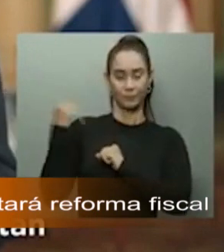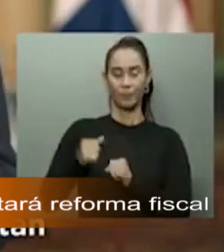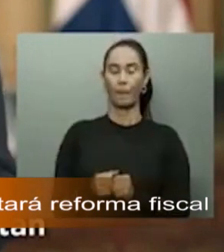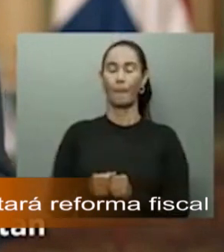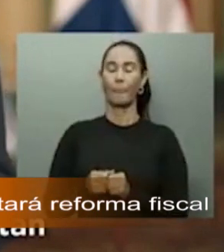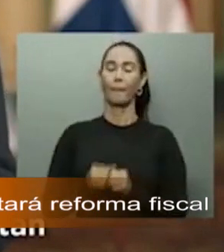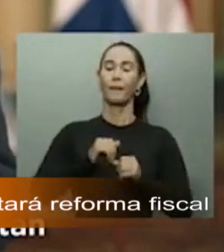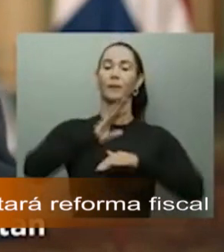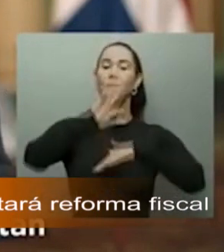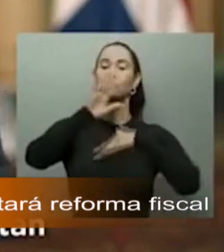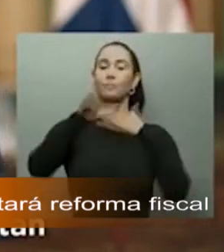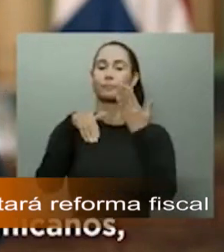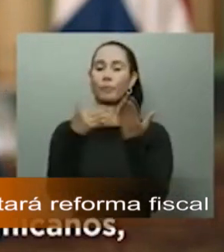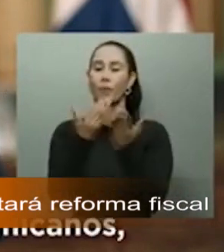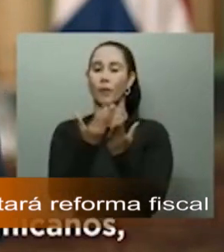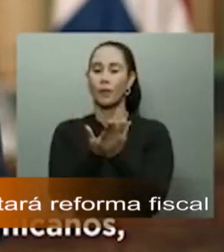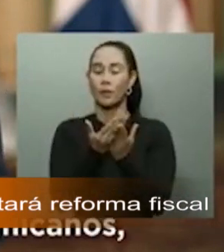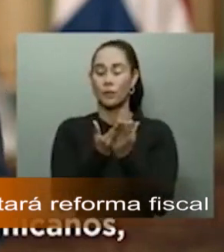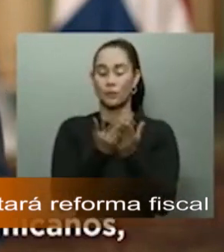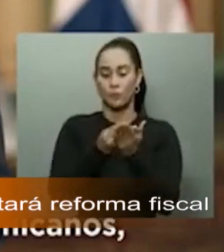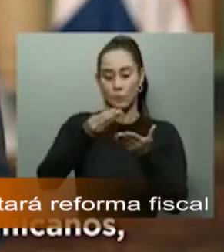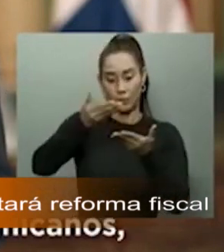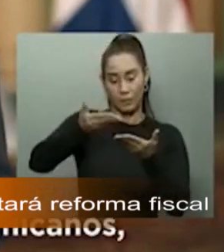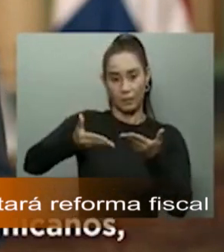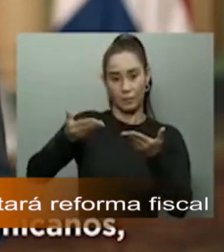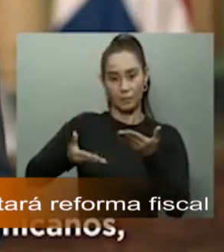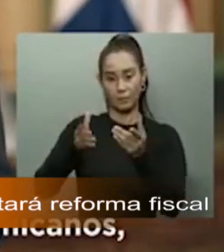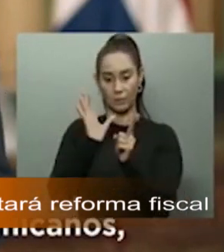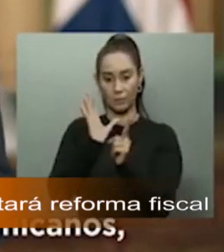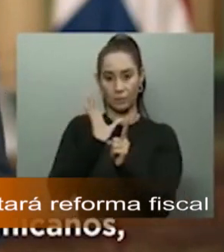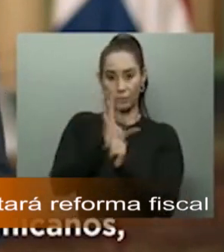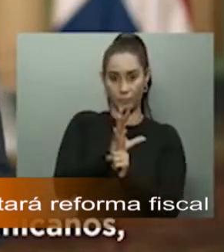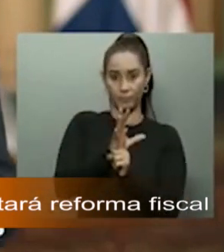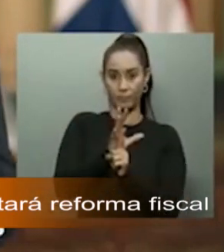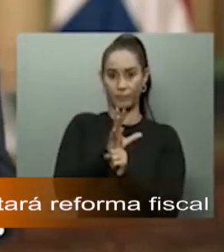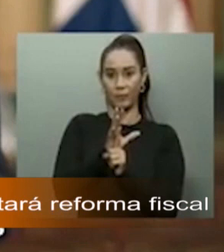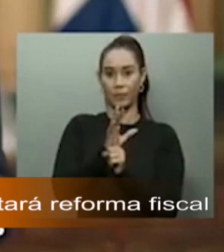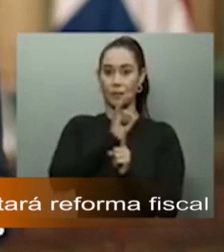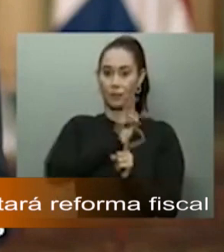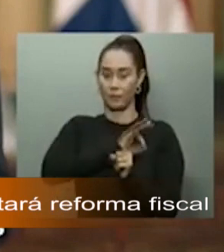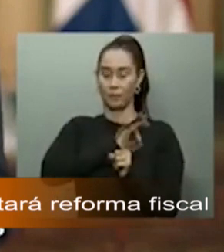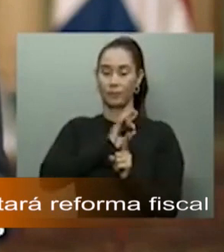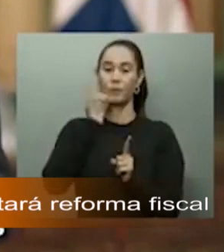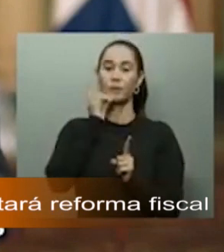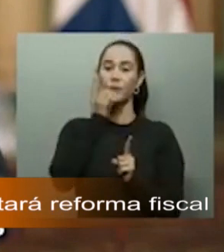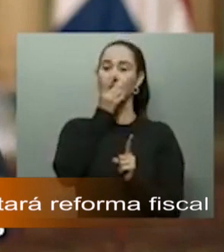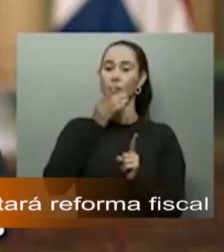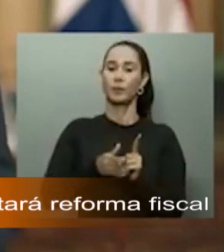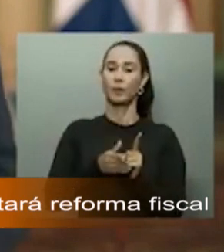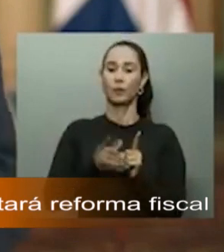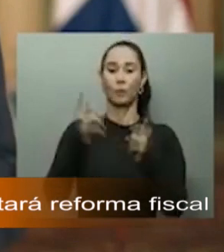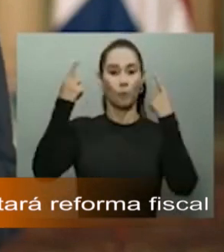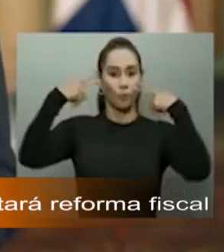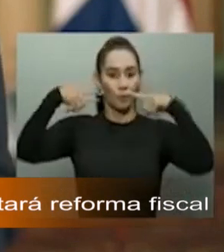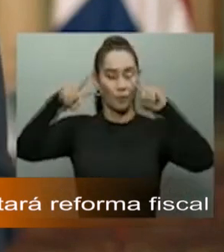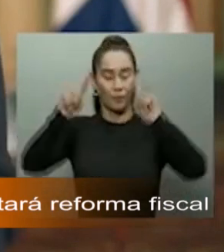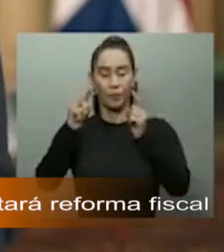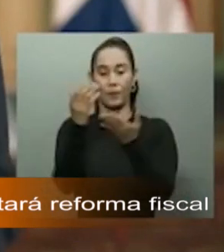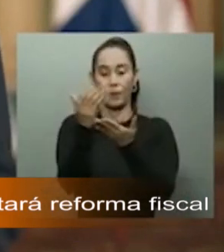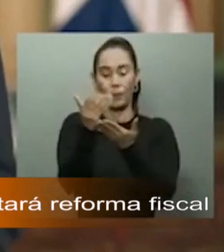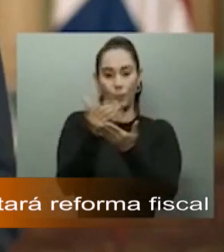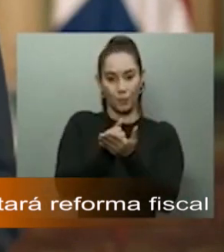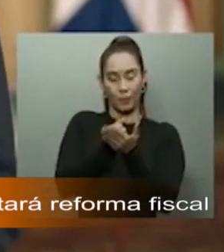no someterá una reforma fiscal como se estuvo especulando por semanas y adujo varios motivos para